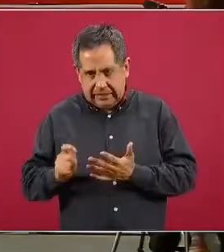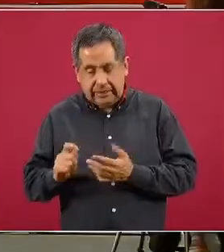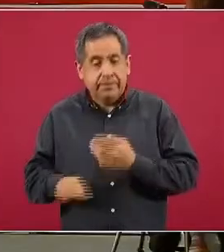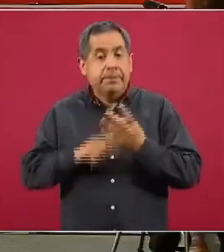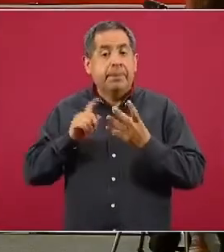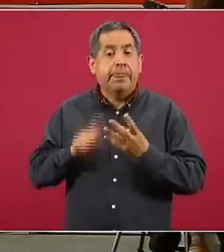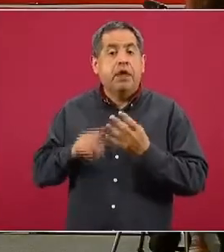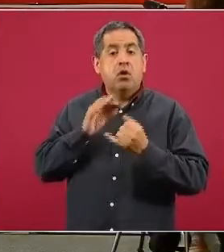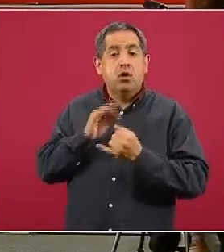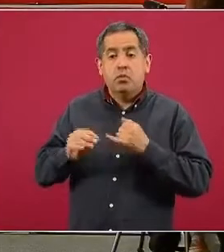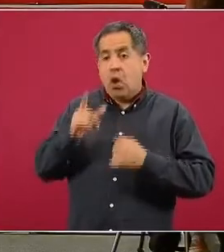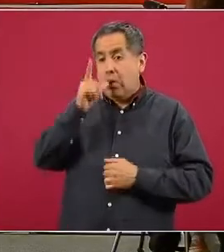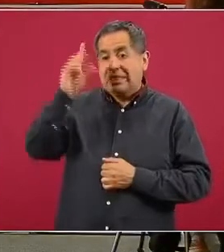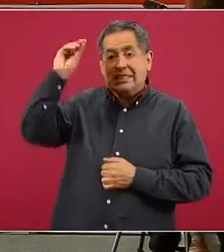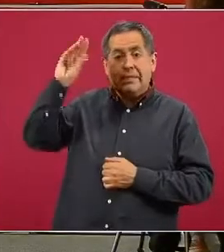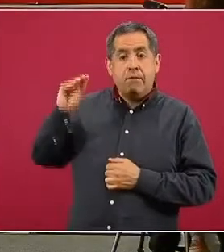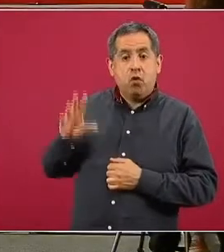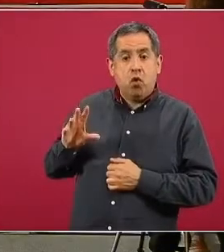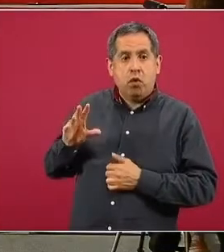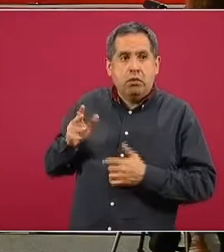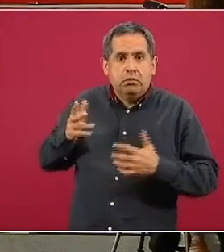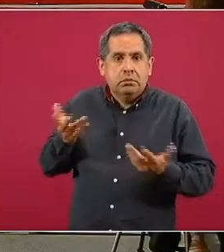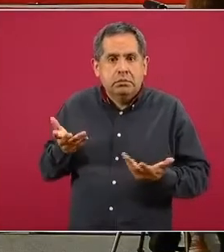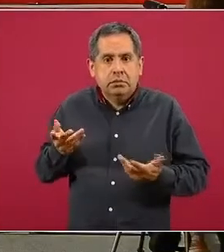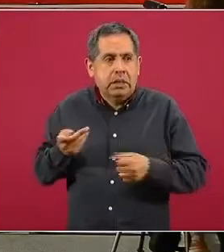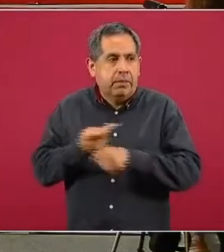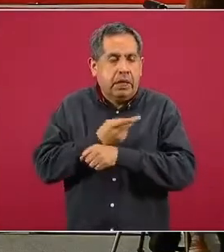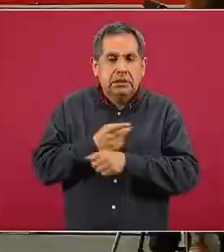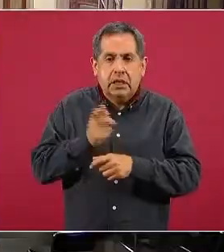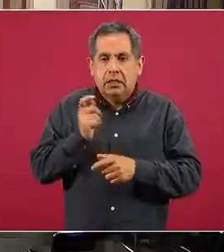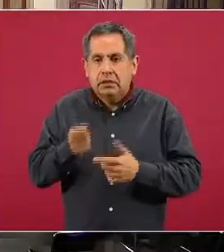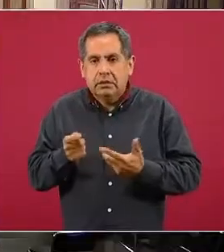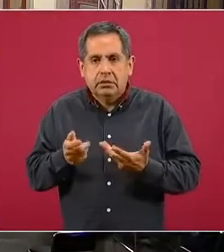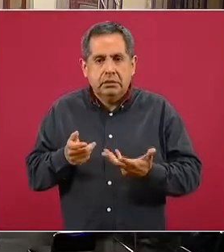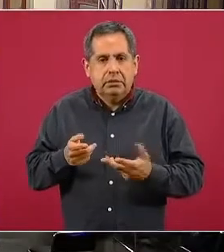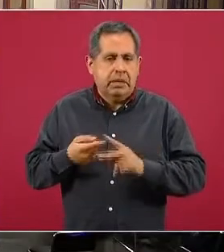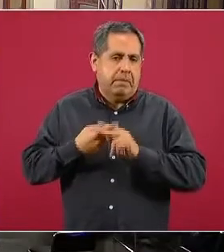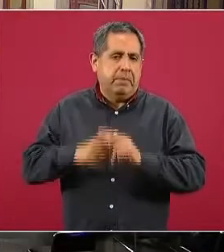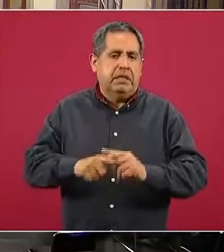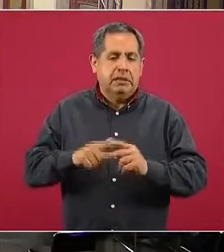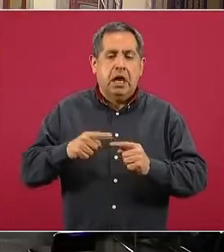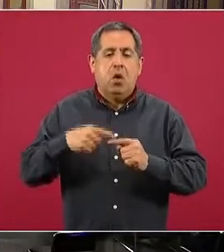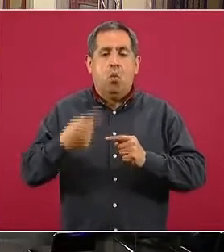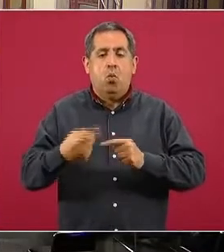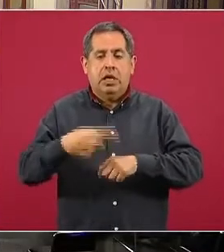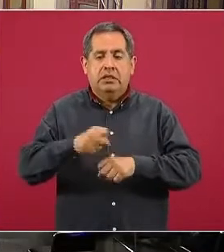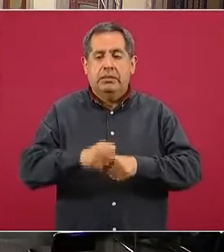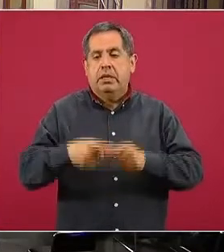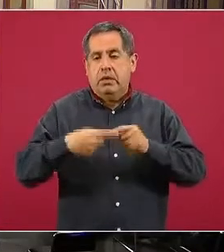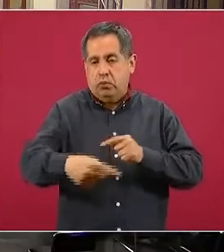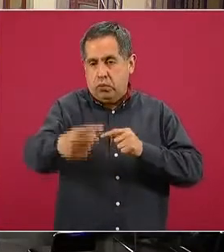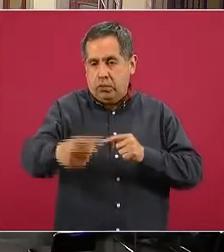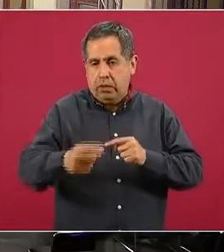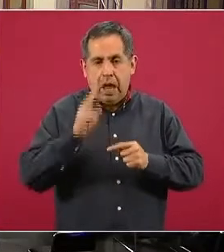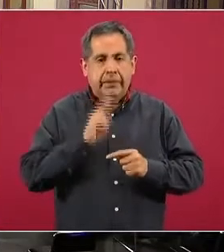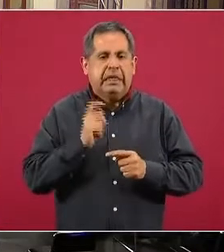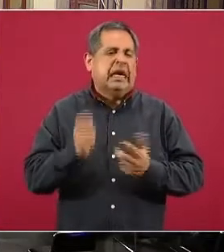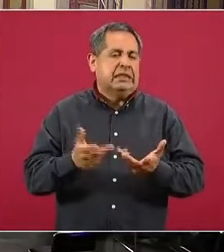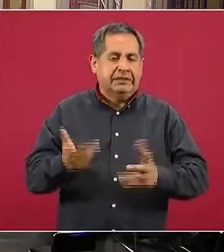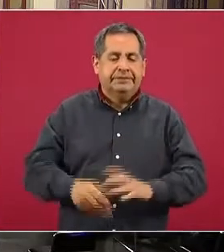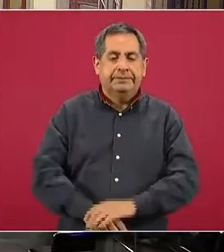semáforo de riesgo COVID con lo que corresponde para el inicio de la siguiente semana.